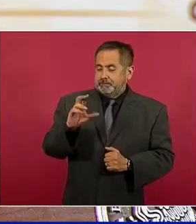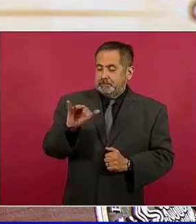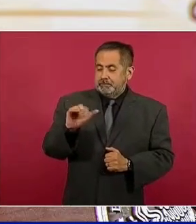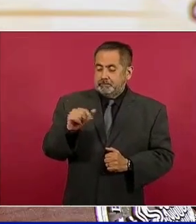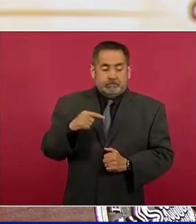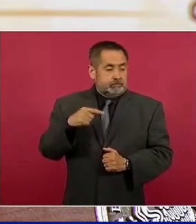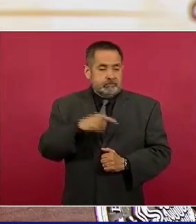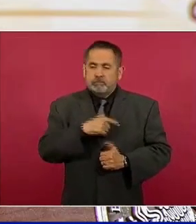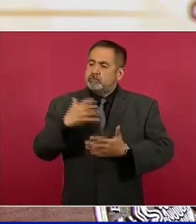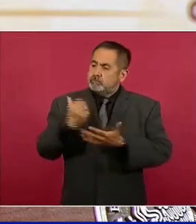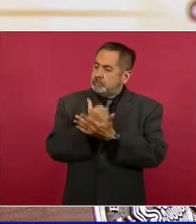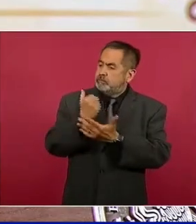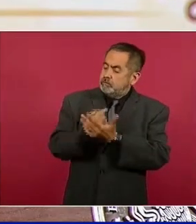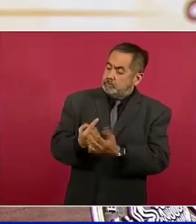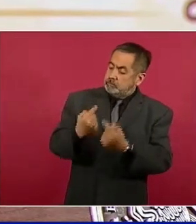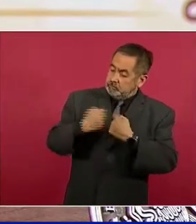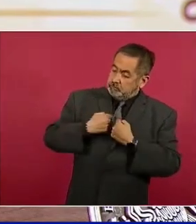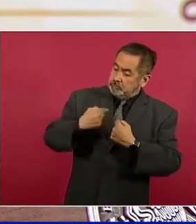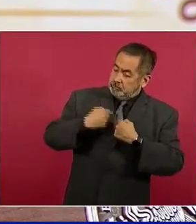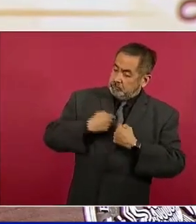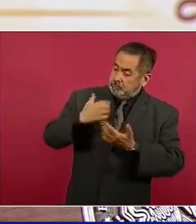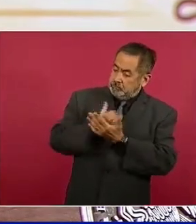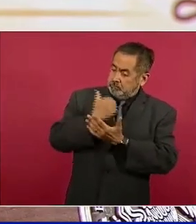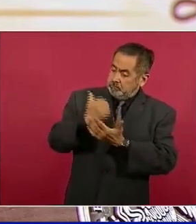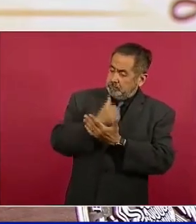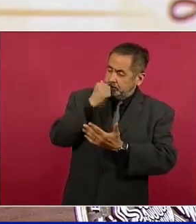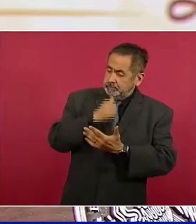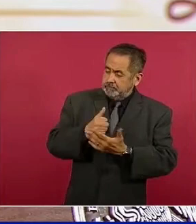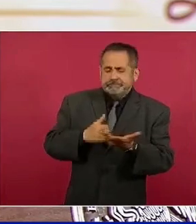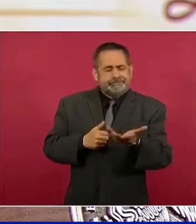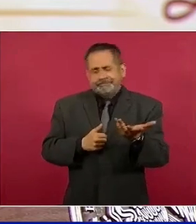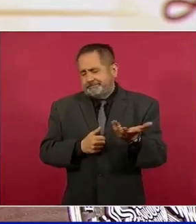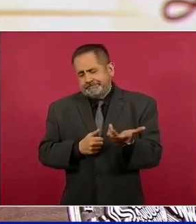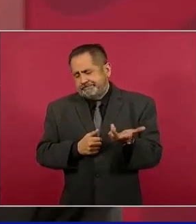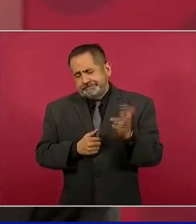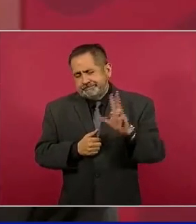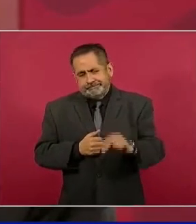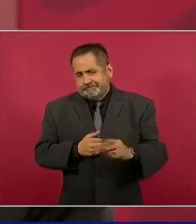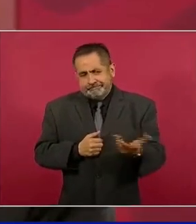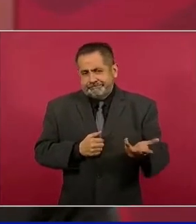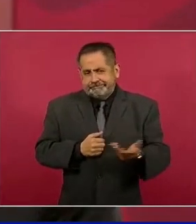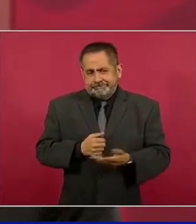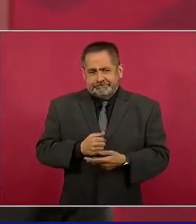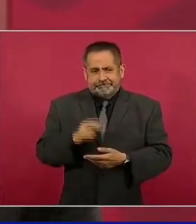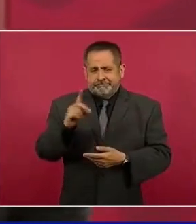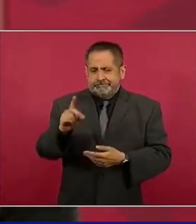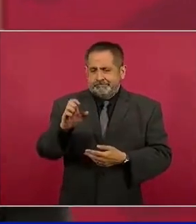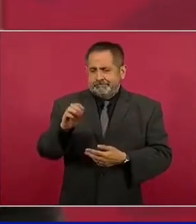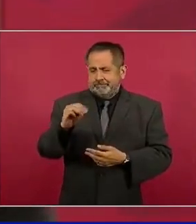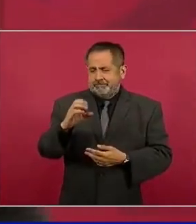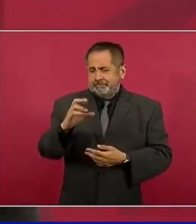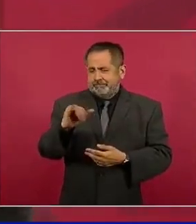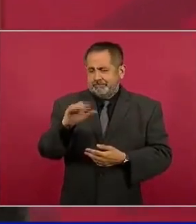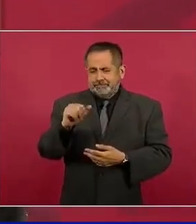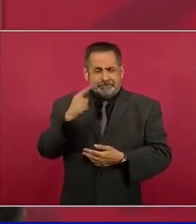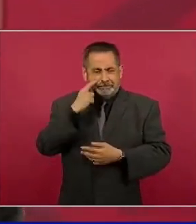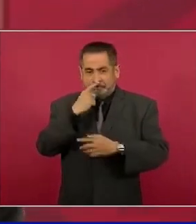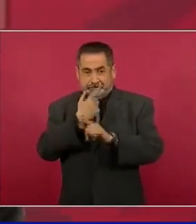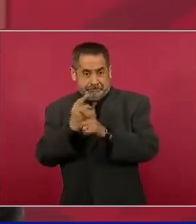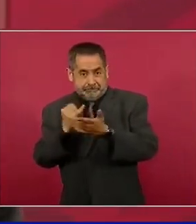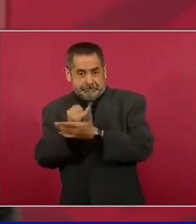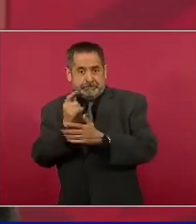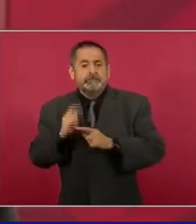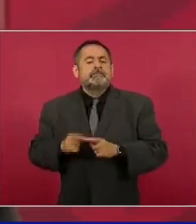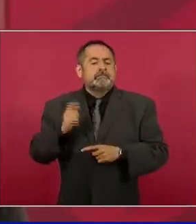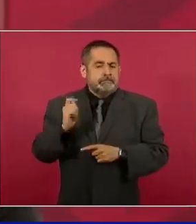ganar y ganar y ganar y ganar? No. La la democracia es